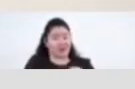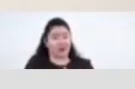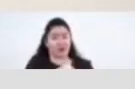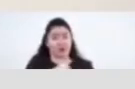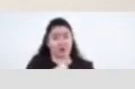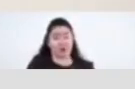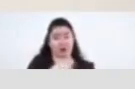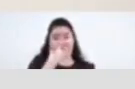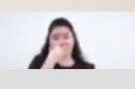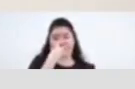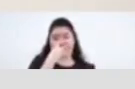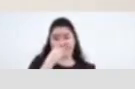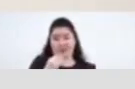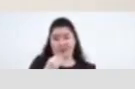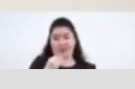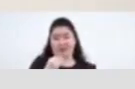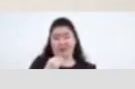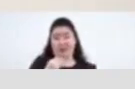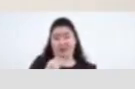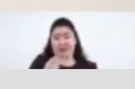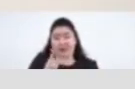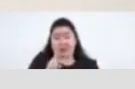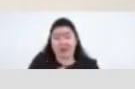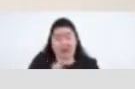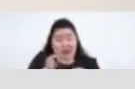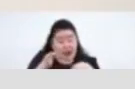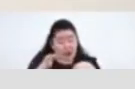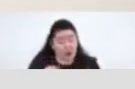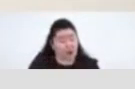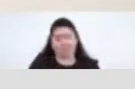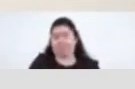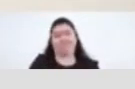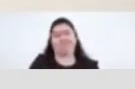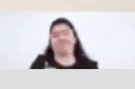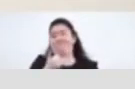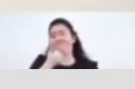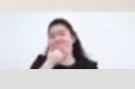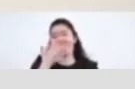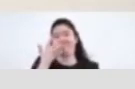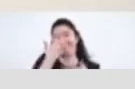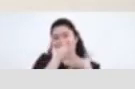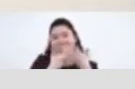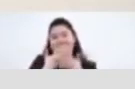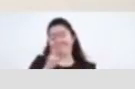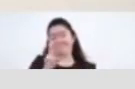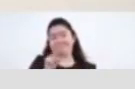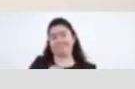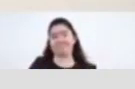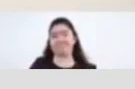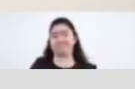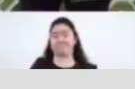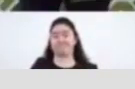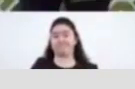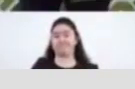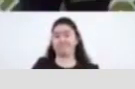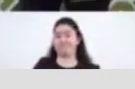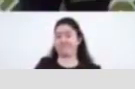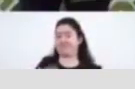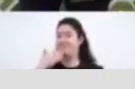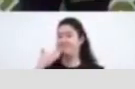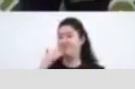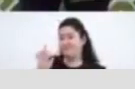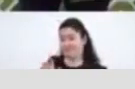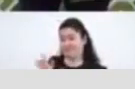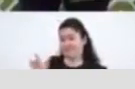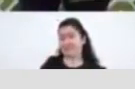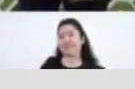la vacunación. No me preguntes los días porque estoy perdida en los días, perdón. Muy bien, gracias. En este